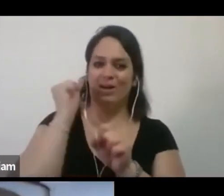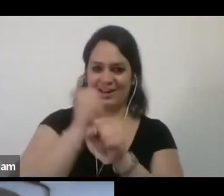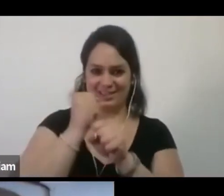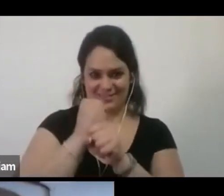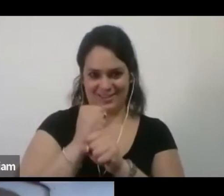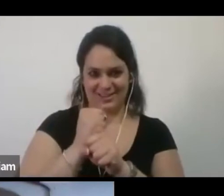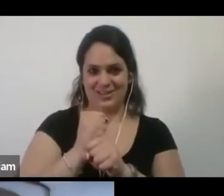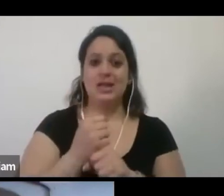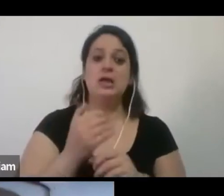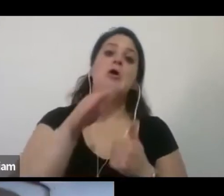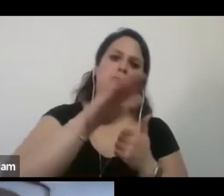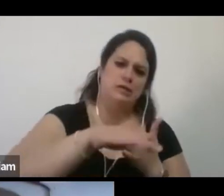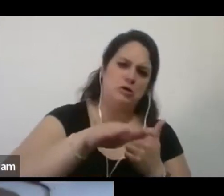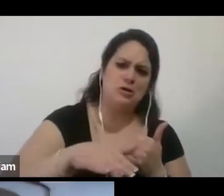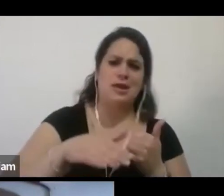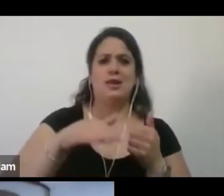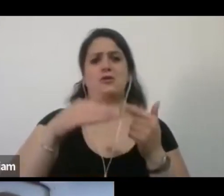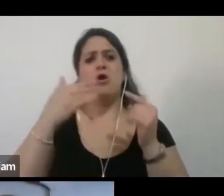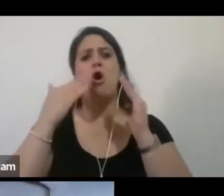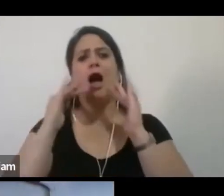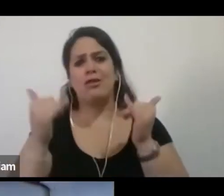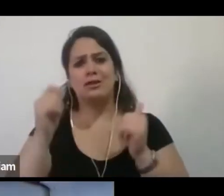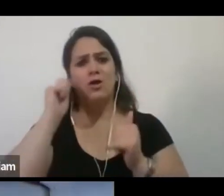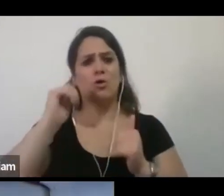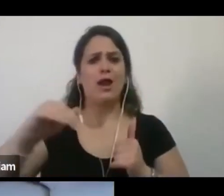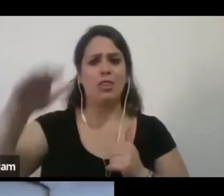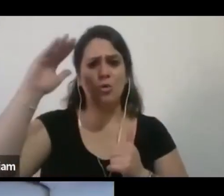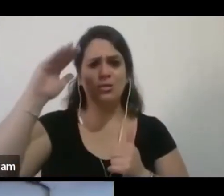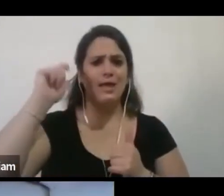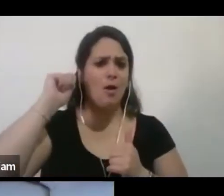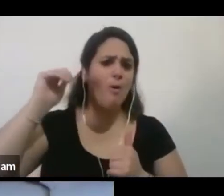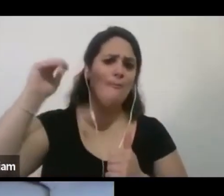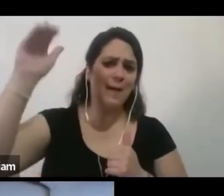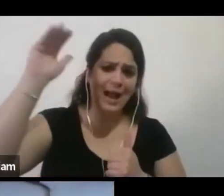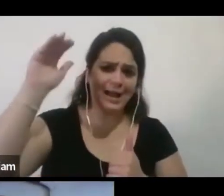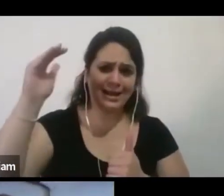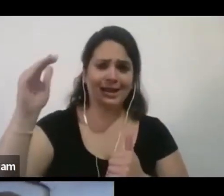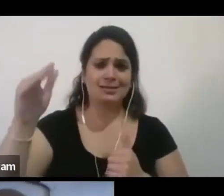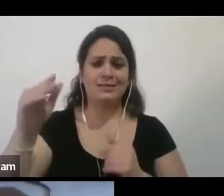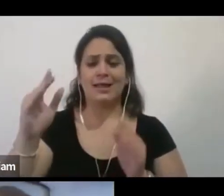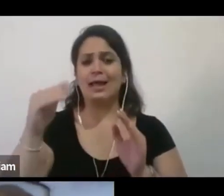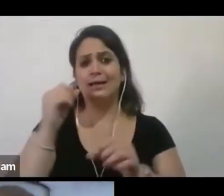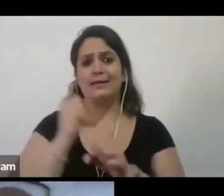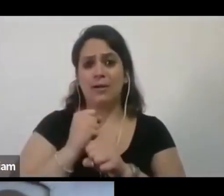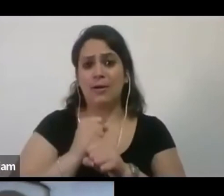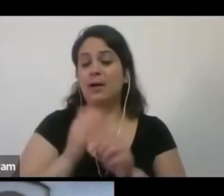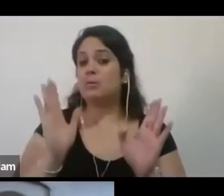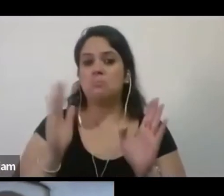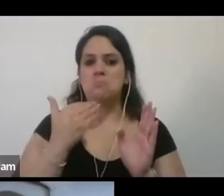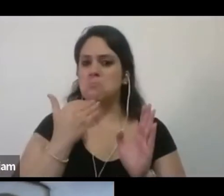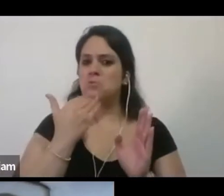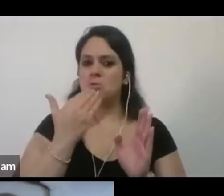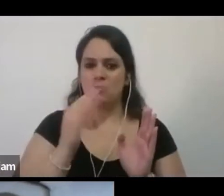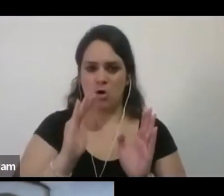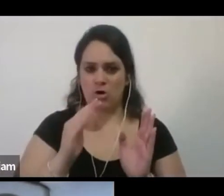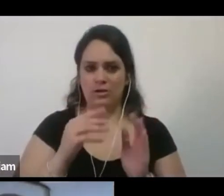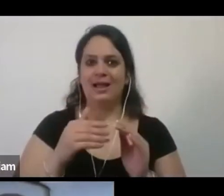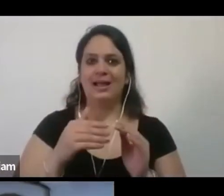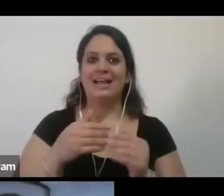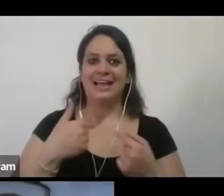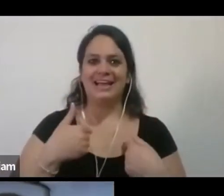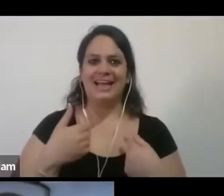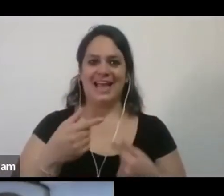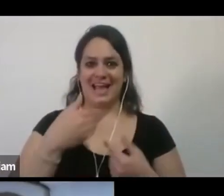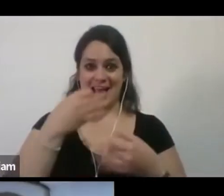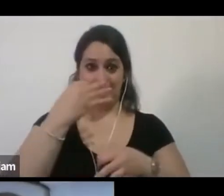trabajamos con niños, con adolescentes, con adultos mayores, me parece que la flexibilidad profesional es como